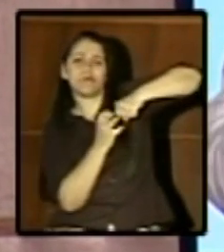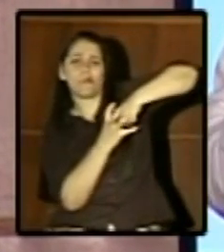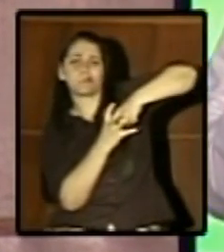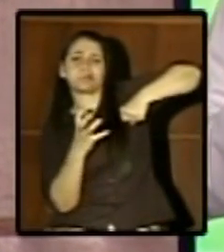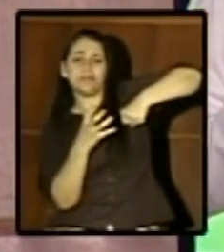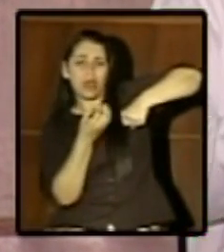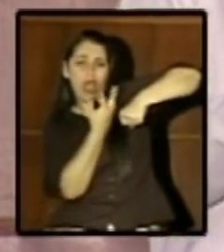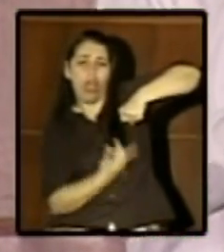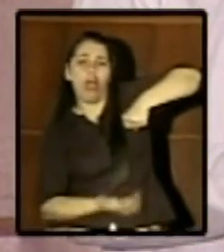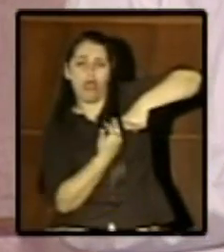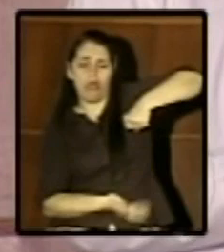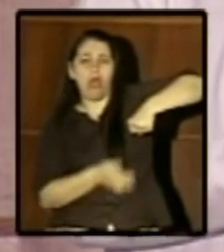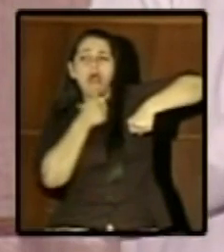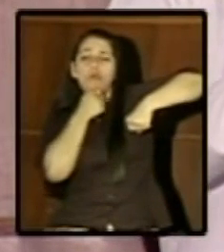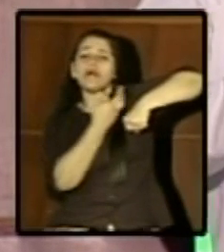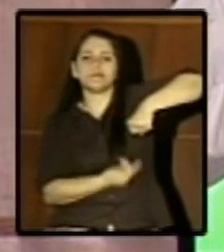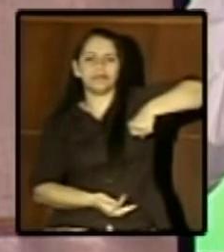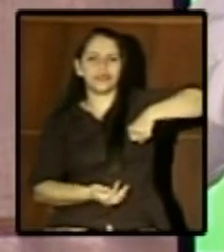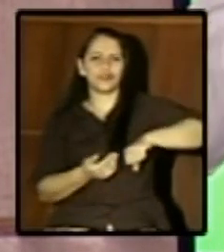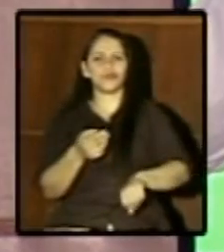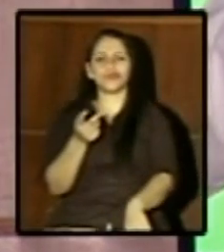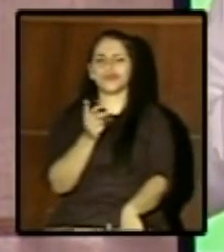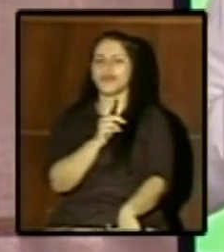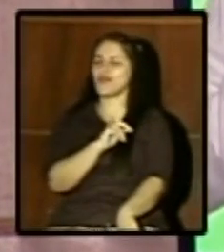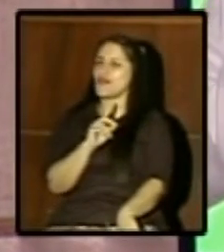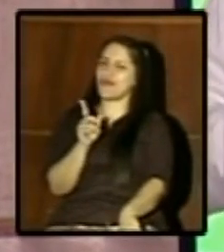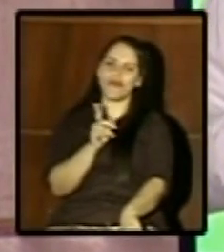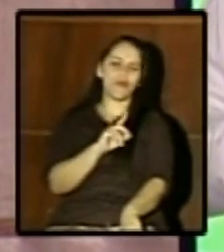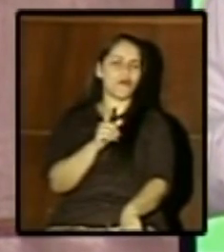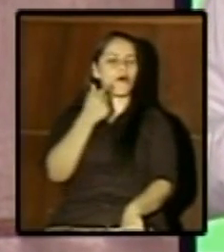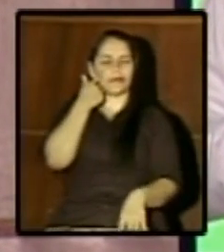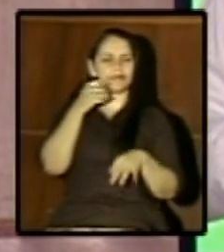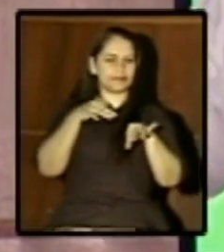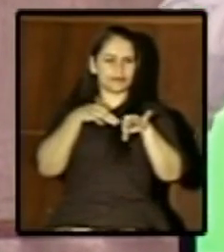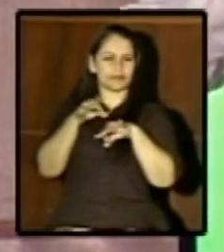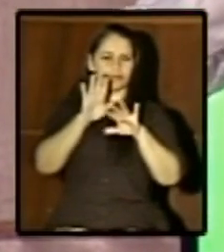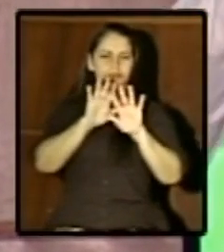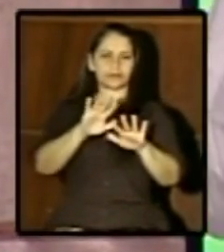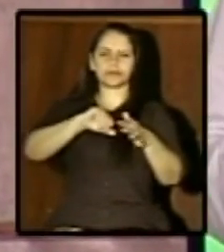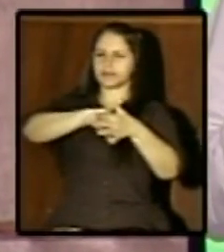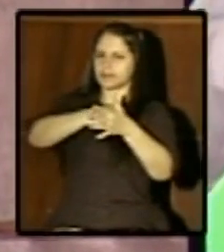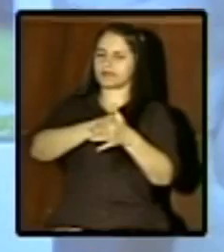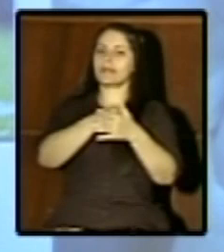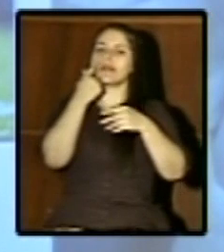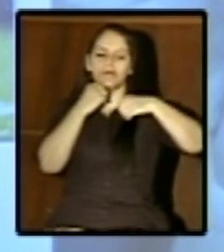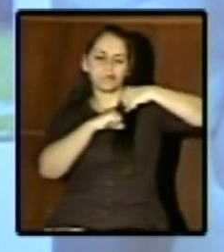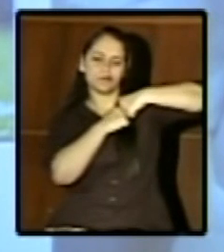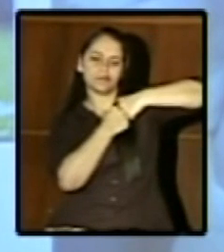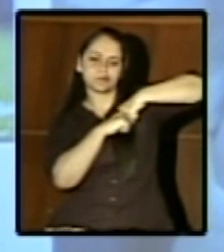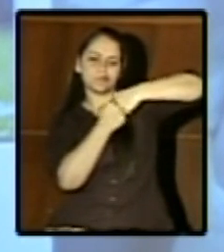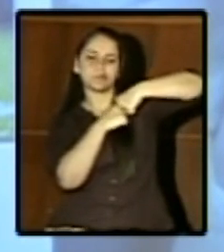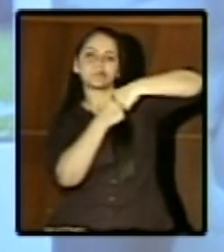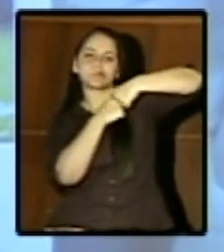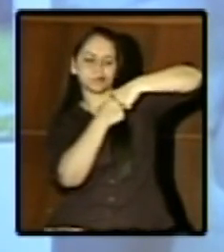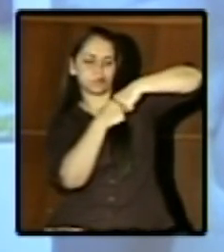uno no le derrama ningún líquido. Las articulaciones diartrodiales, que ya voy a mencionar qué es eso, están contenidas dentro de